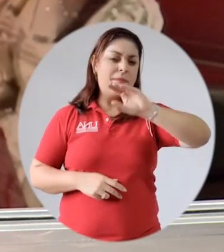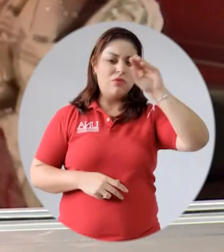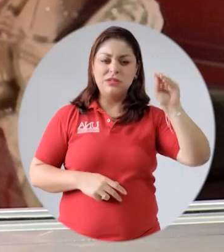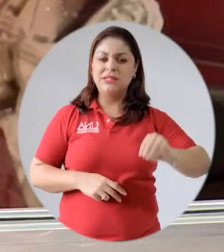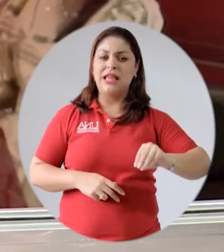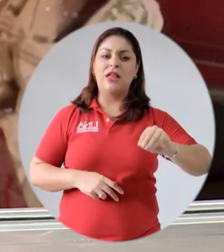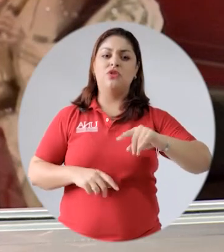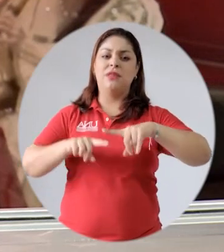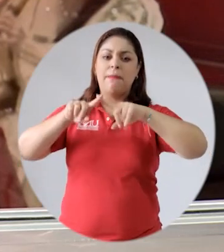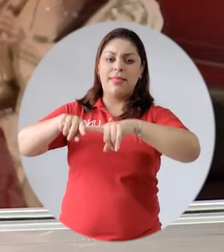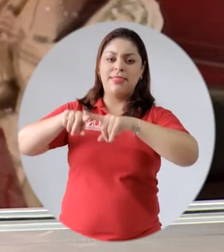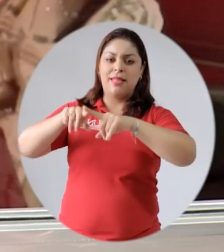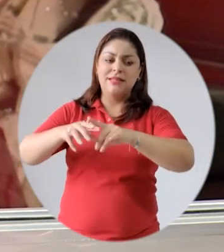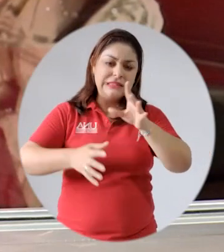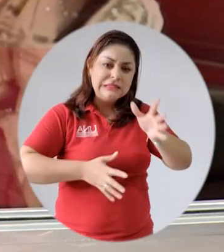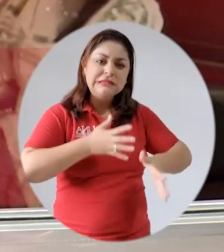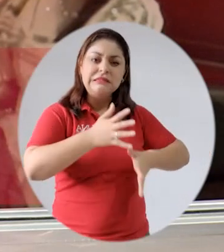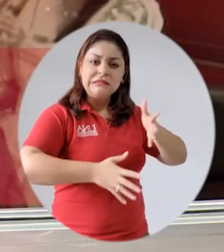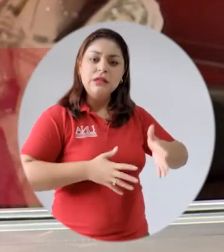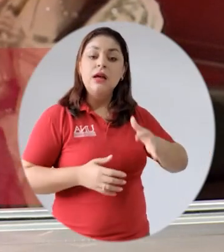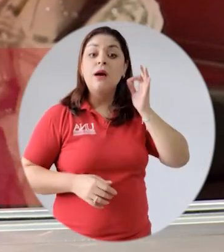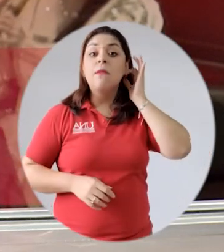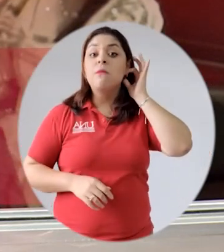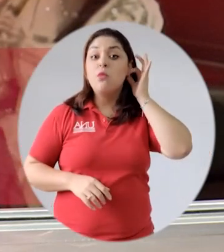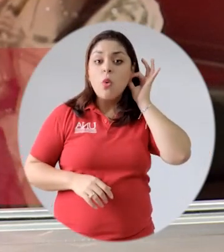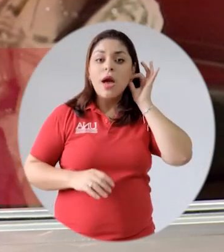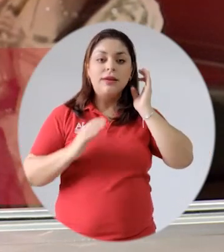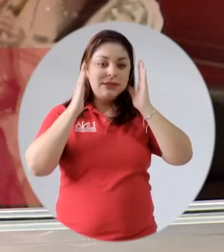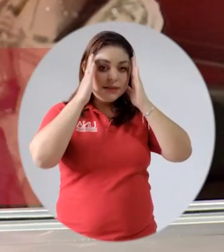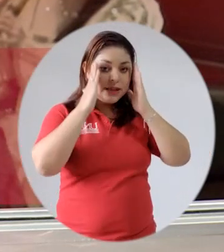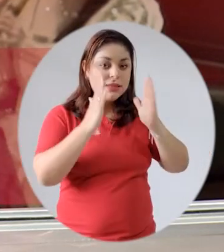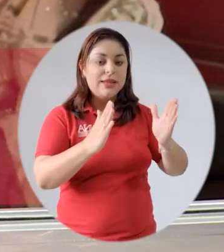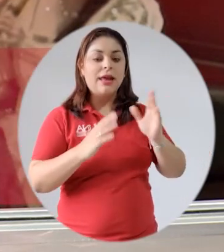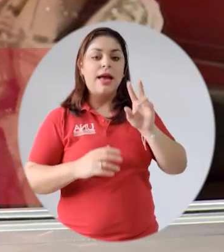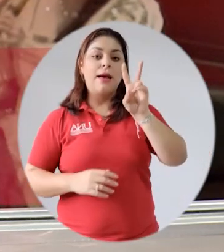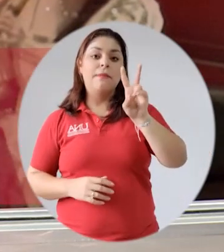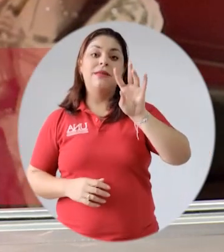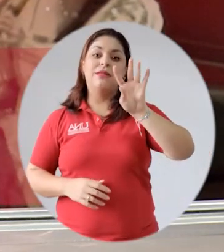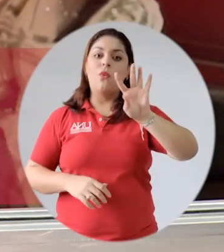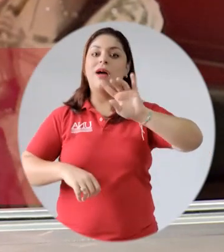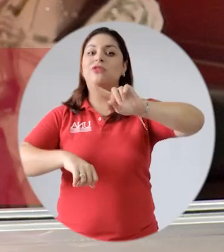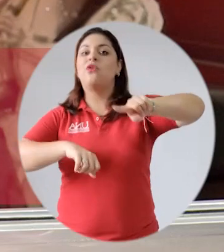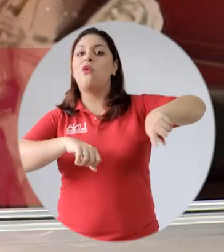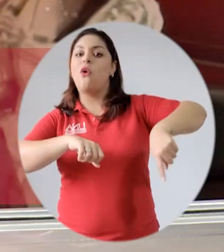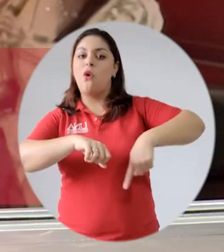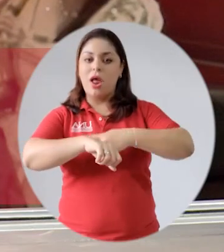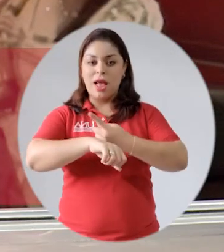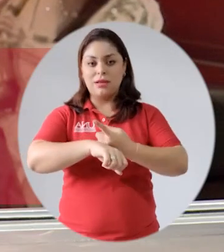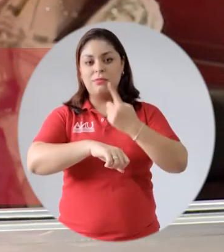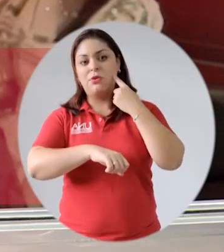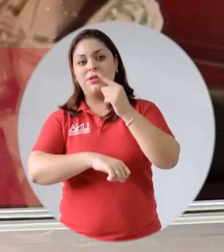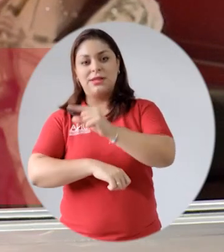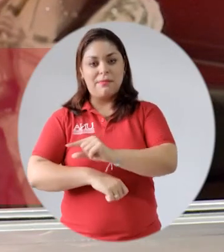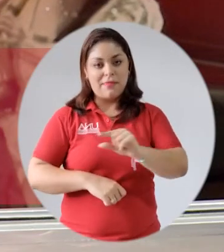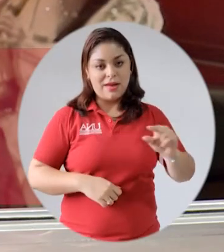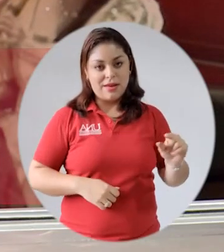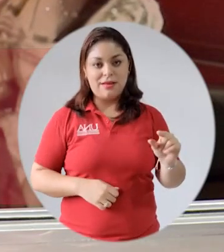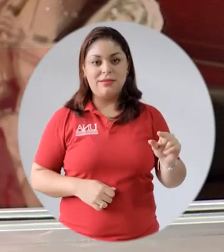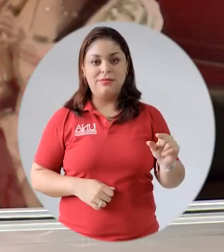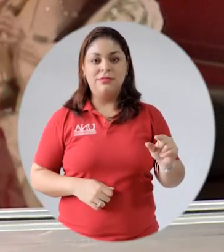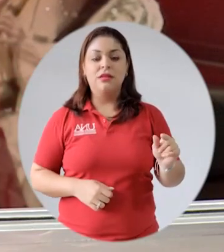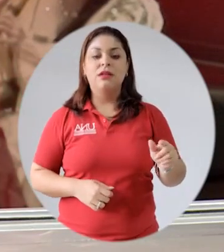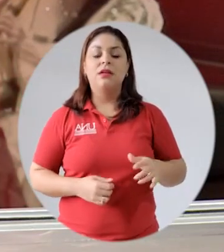Si ya es preocupante los datos que refleja la encuesta del uso del tiempo, ¿verdad? A nivel nacional, ya cuando los agregamos por grupos, como mencionaba